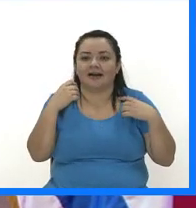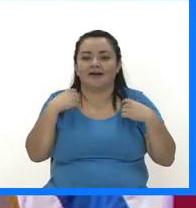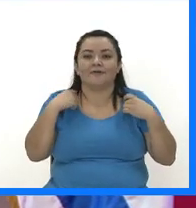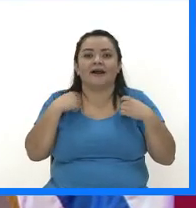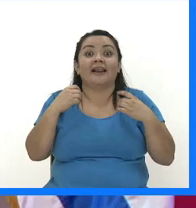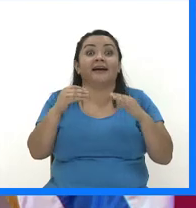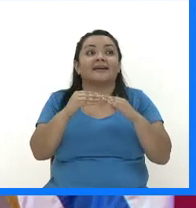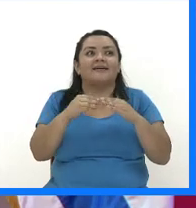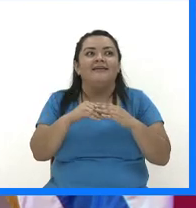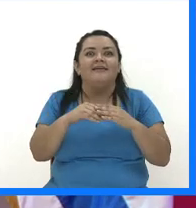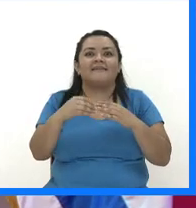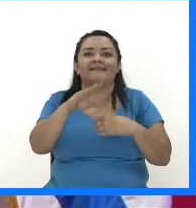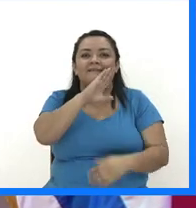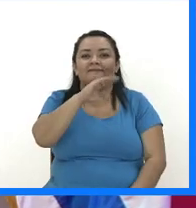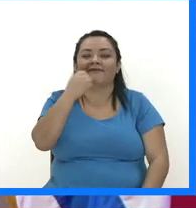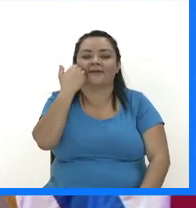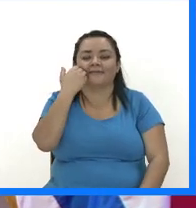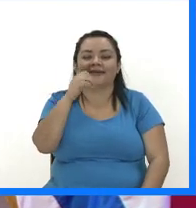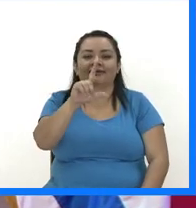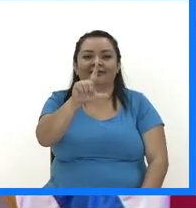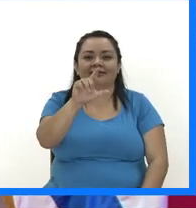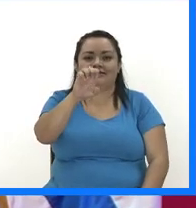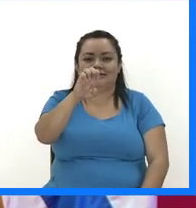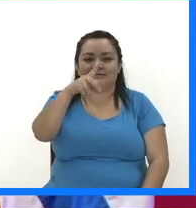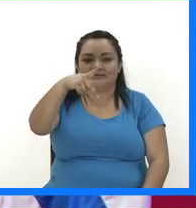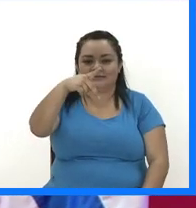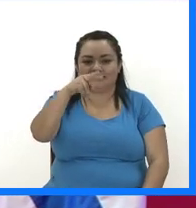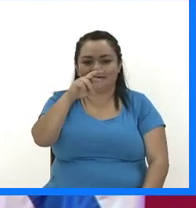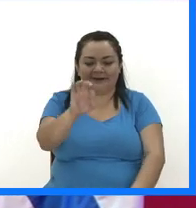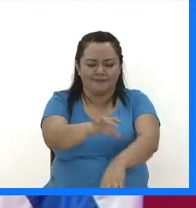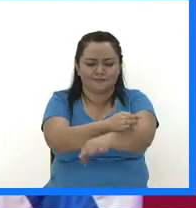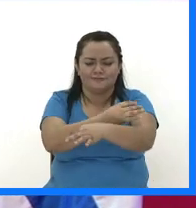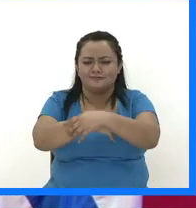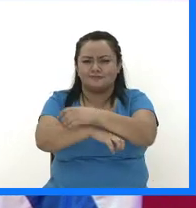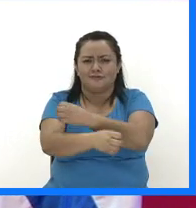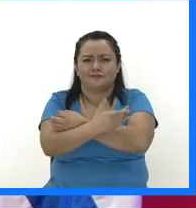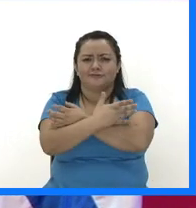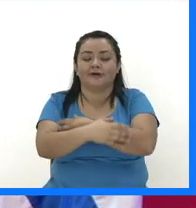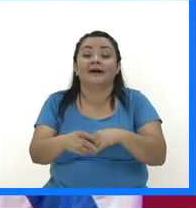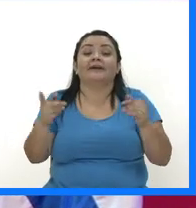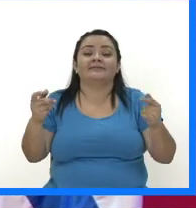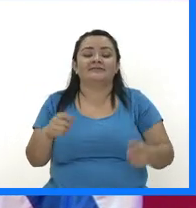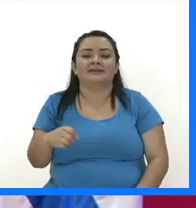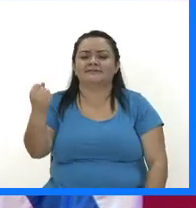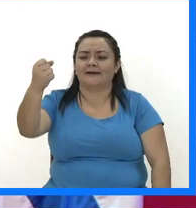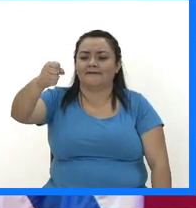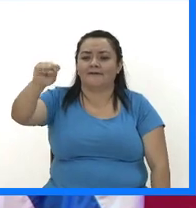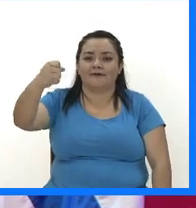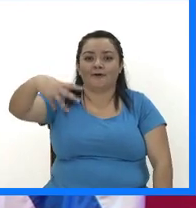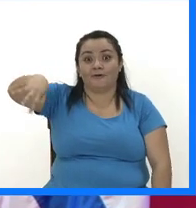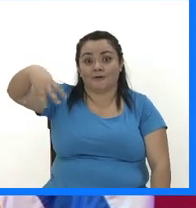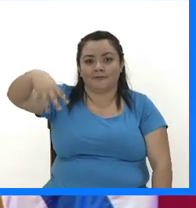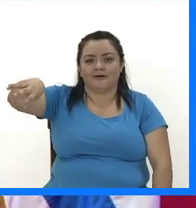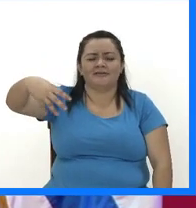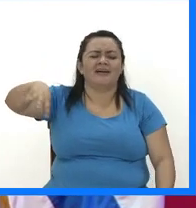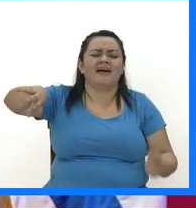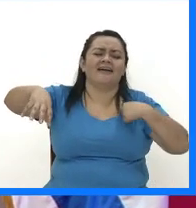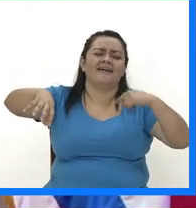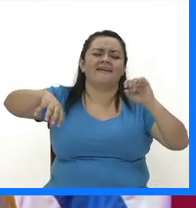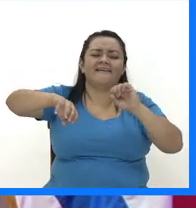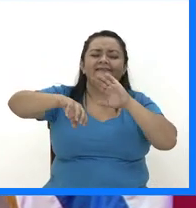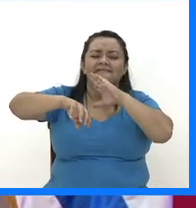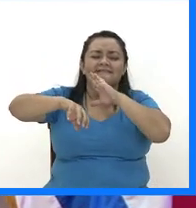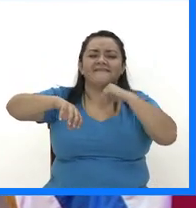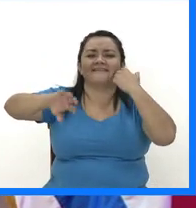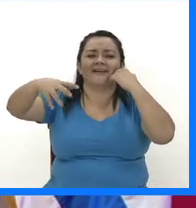lepra tenían con una campana y siendo leproso leproso andaban advirtiendo a la gente es la ropa tenía mucho que ver